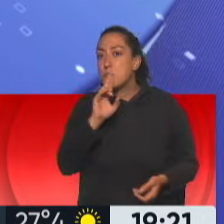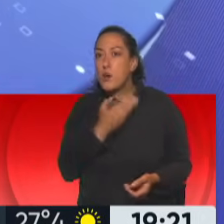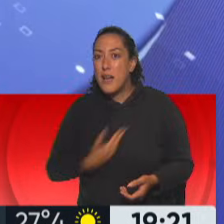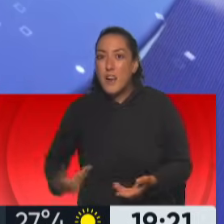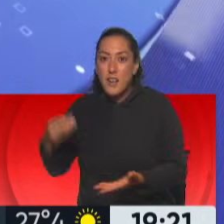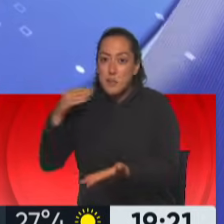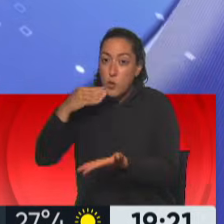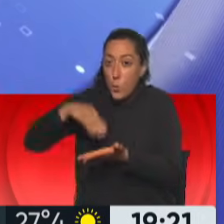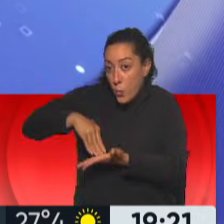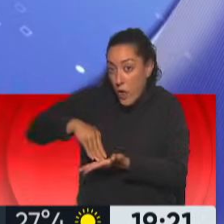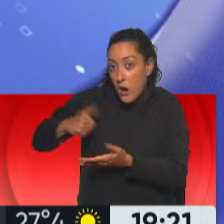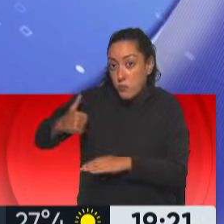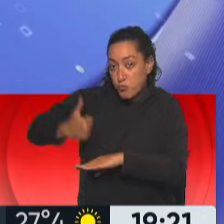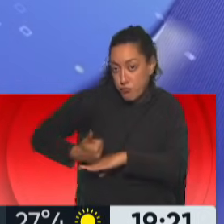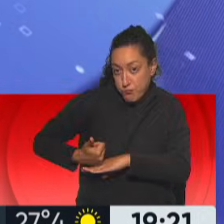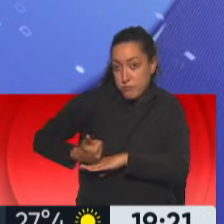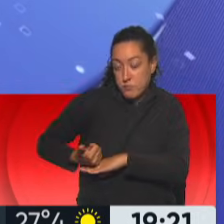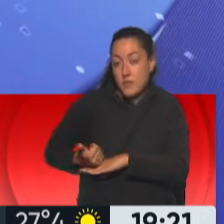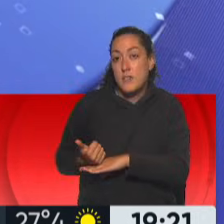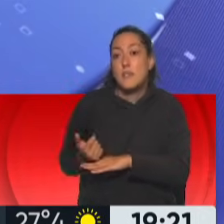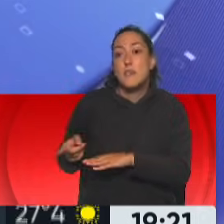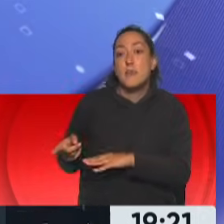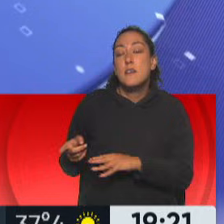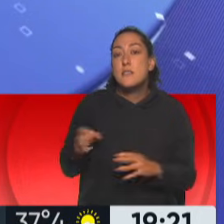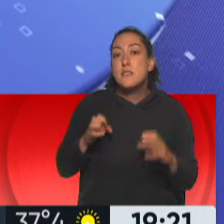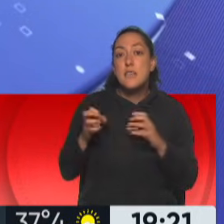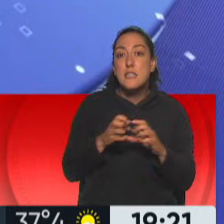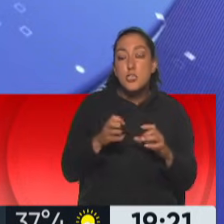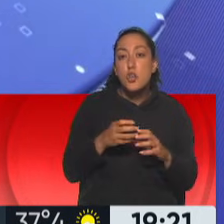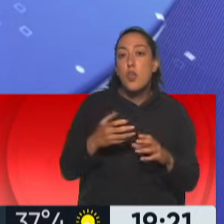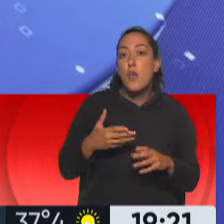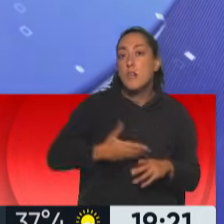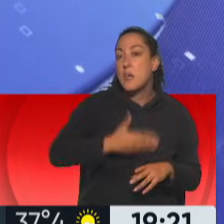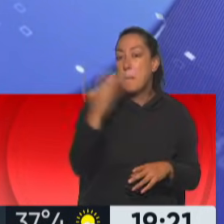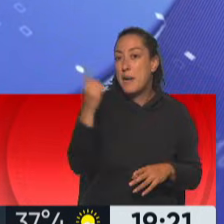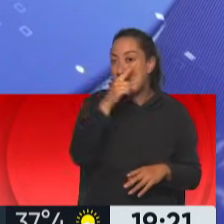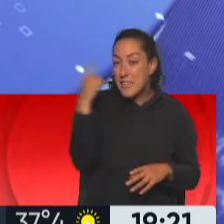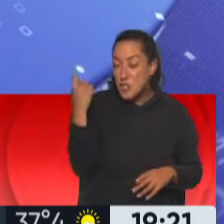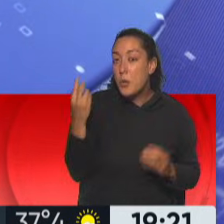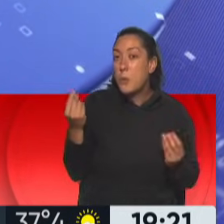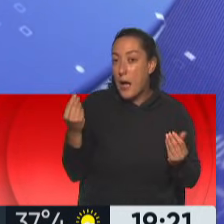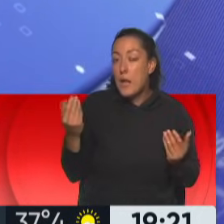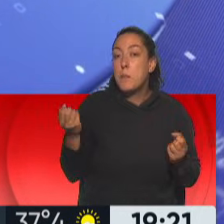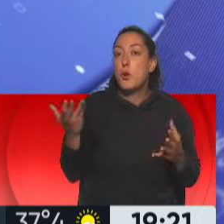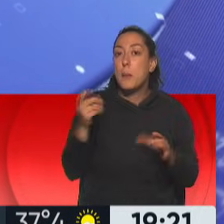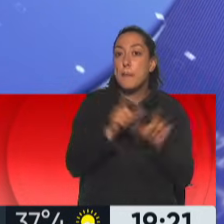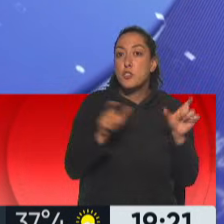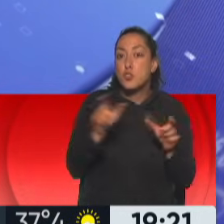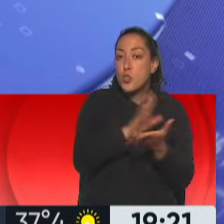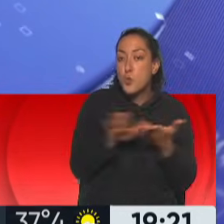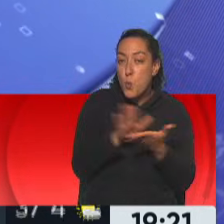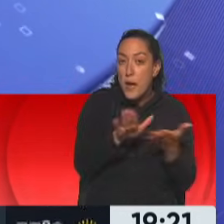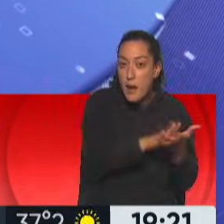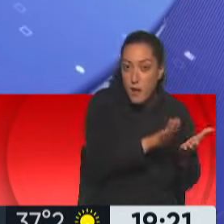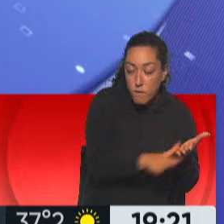juró hoy. Por un lado se llevó adelante la sesión de la Asamblea Nacional, que es válido recordar porque juran los nuevos legisladores que a su vez